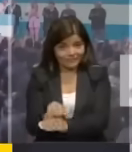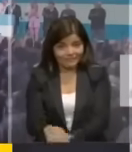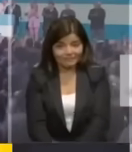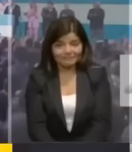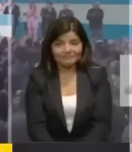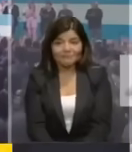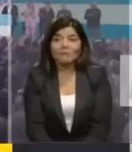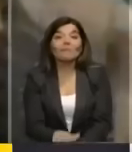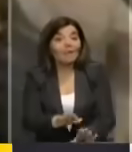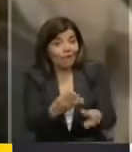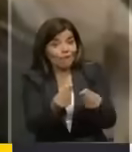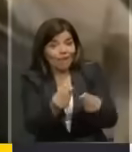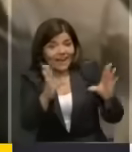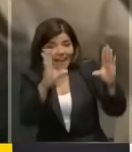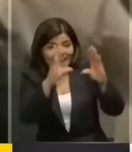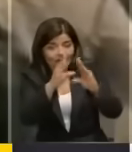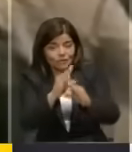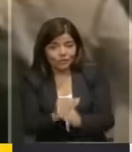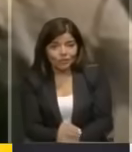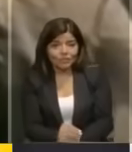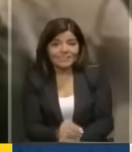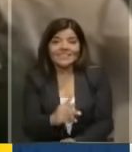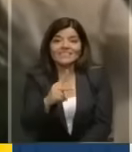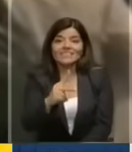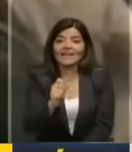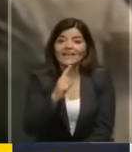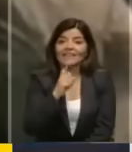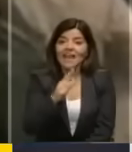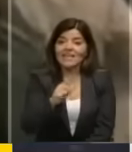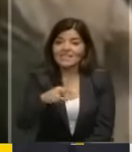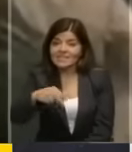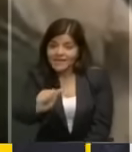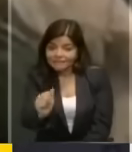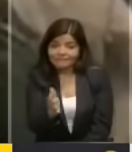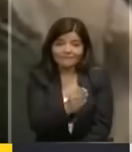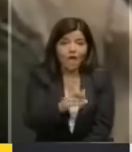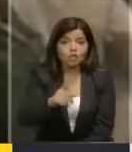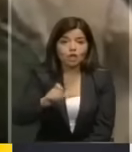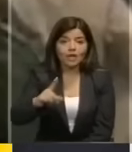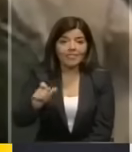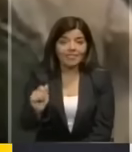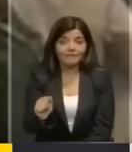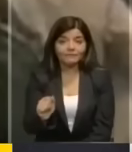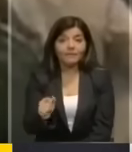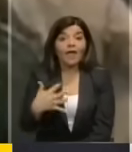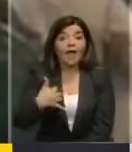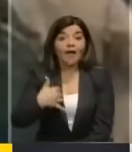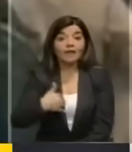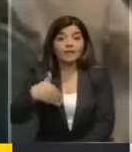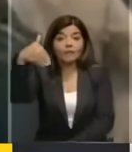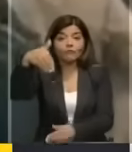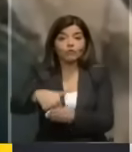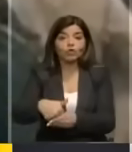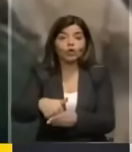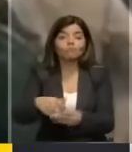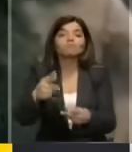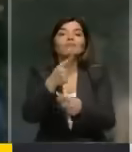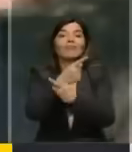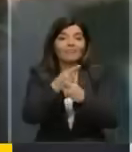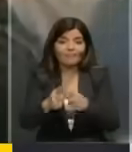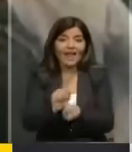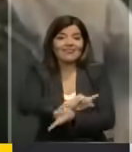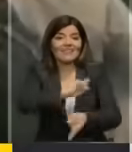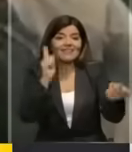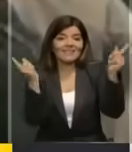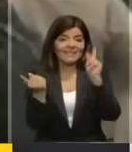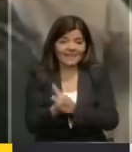Buenas noches, Catalina, buenas noches, Soledad. Argentina votó el cambio. Argentina hoy tiene